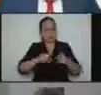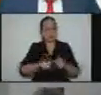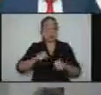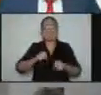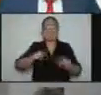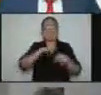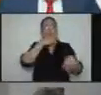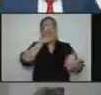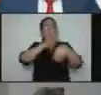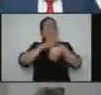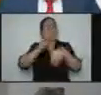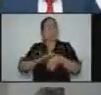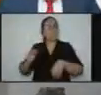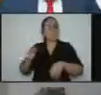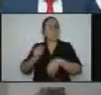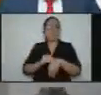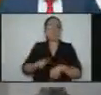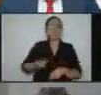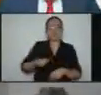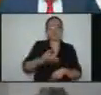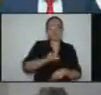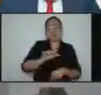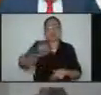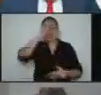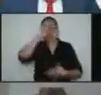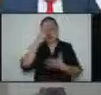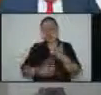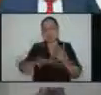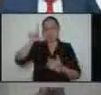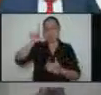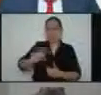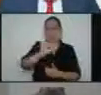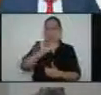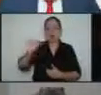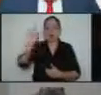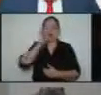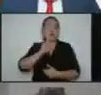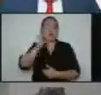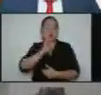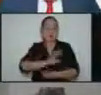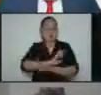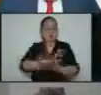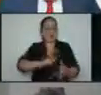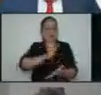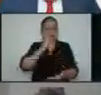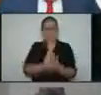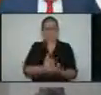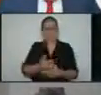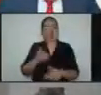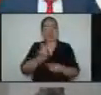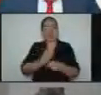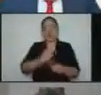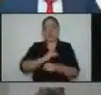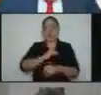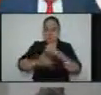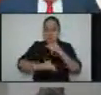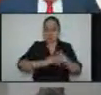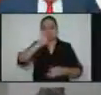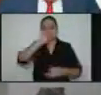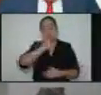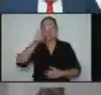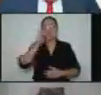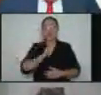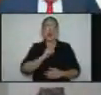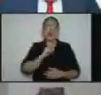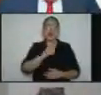de etiqueta que violenta y denigra a las mujeres, porque es momento que todas y todos expandamos mejores prácticas